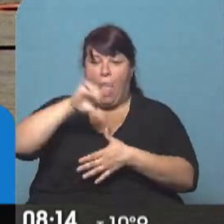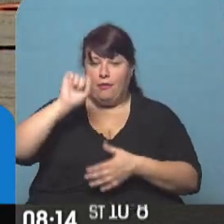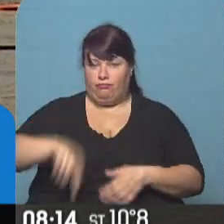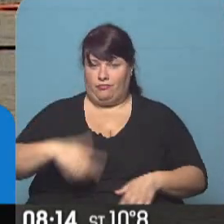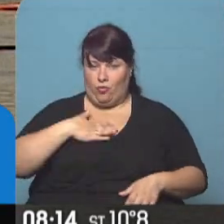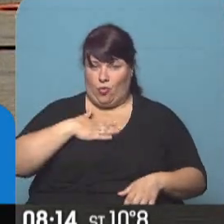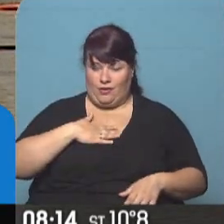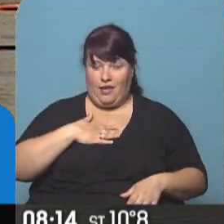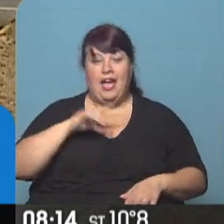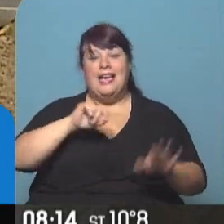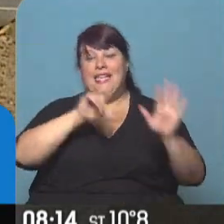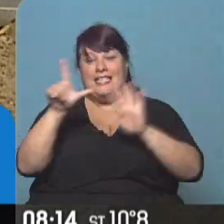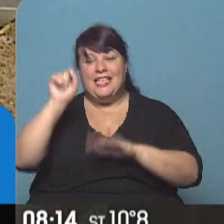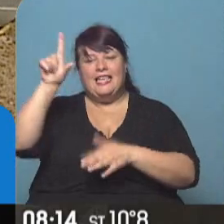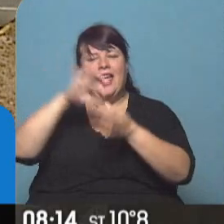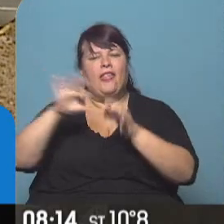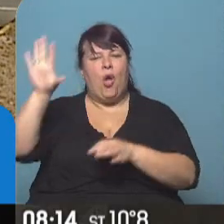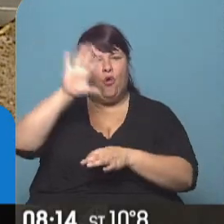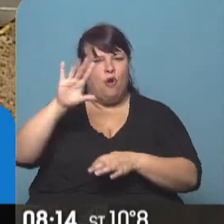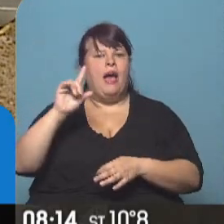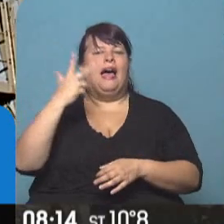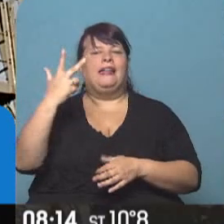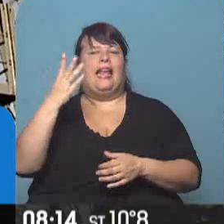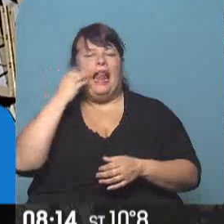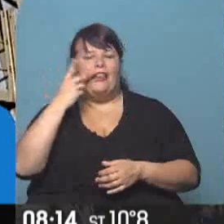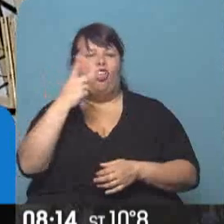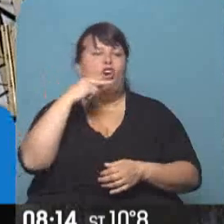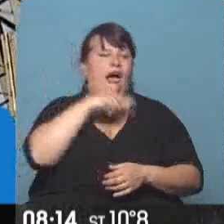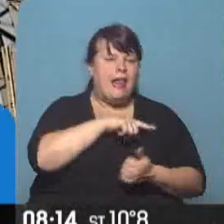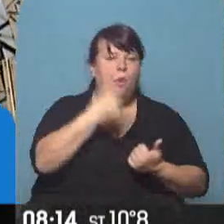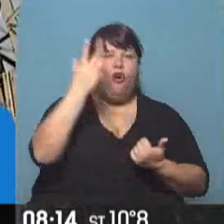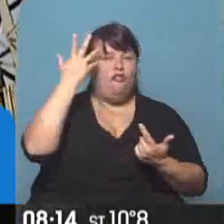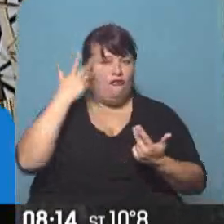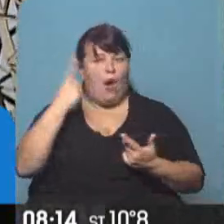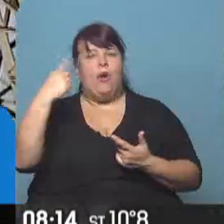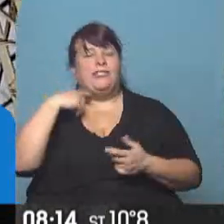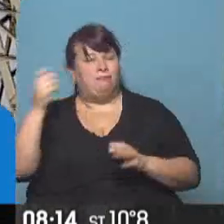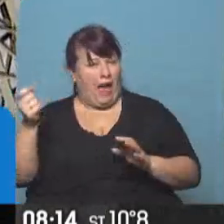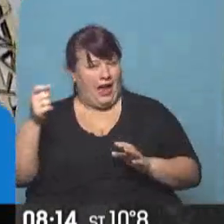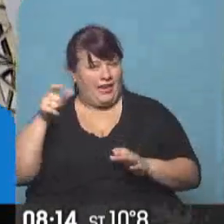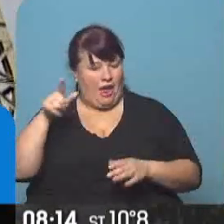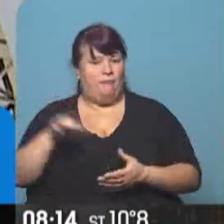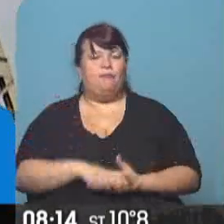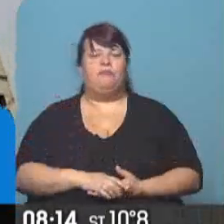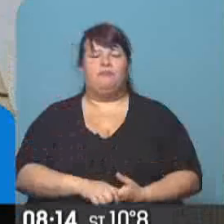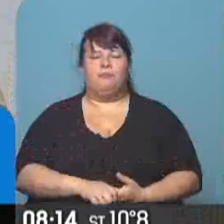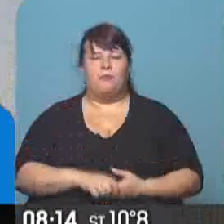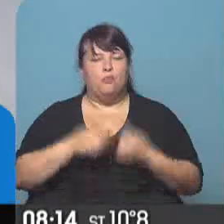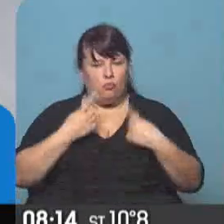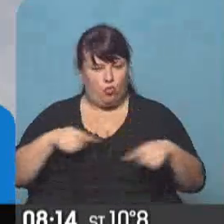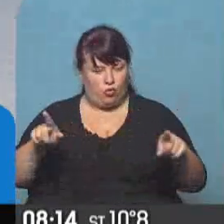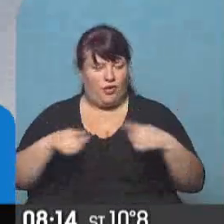nuestra. Las otras 7 están en Europa, 3 en Inglaterra, 2 en Alemania, 1 en Francia y 1 en España, en el País Vasco. Niebla del